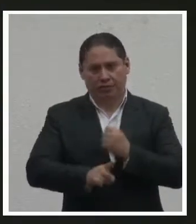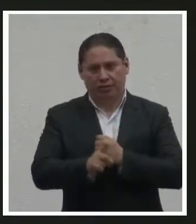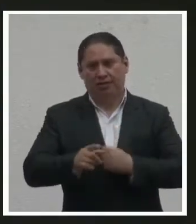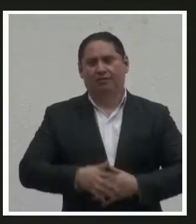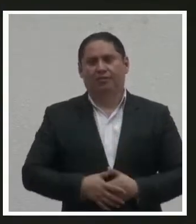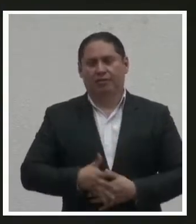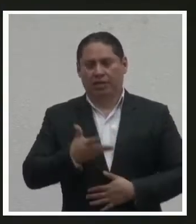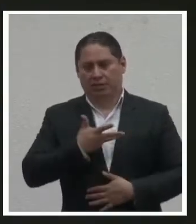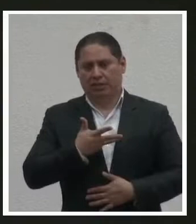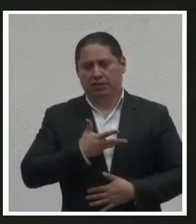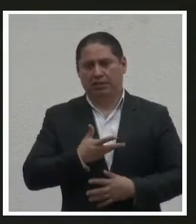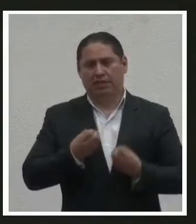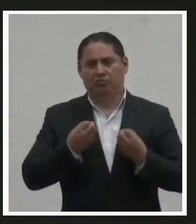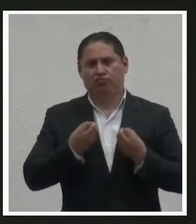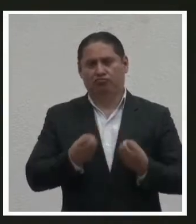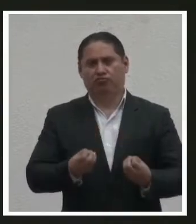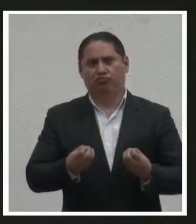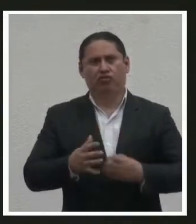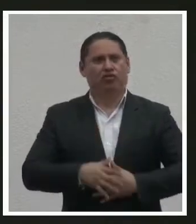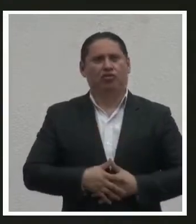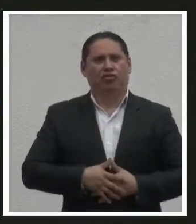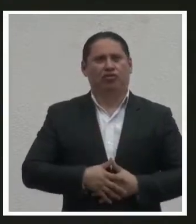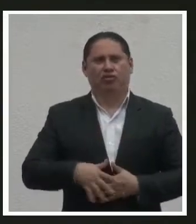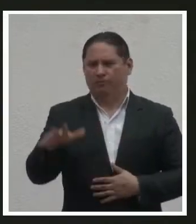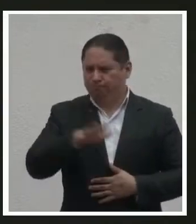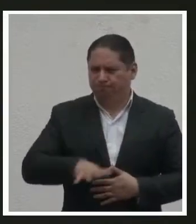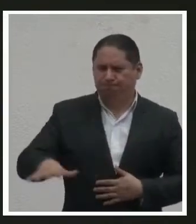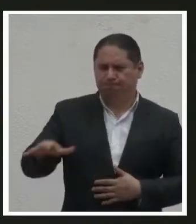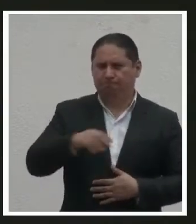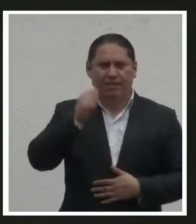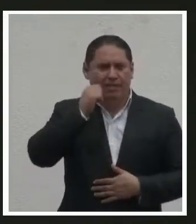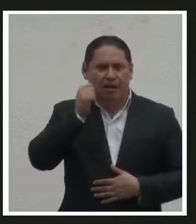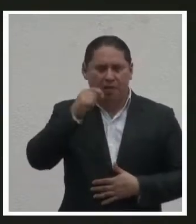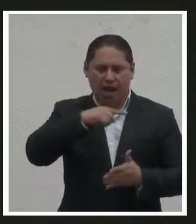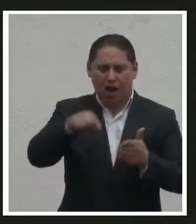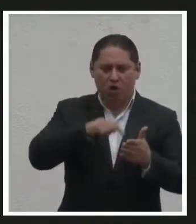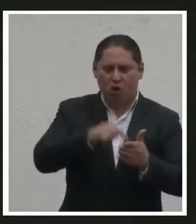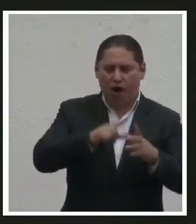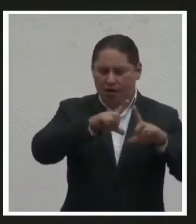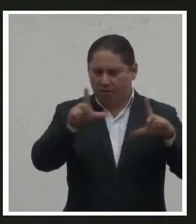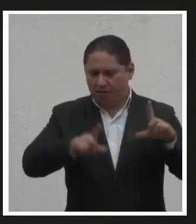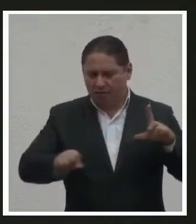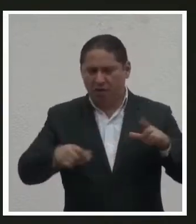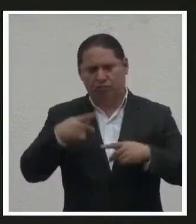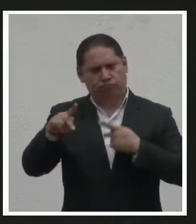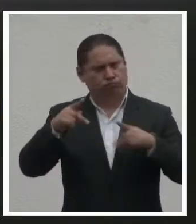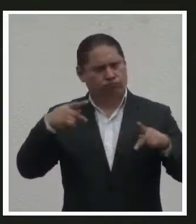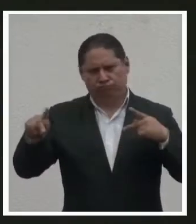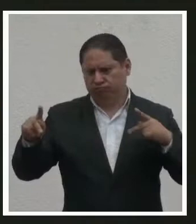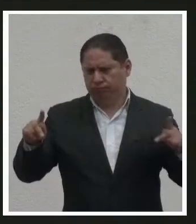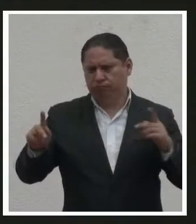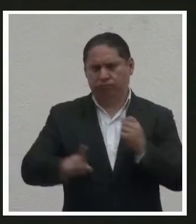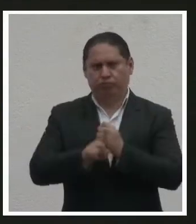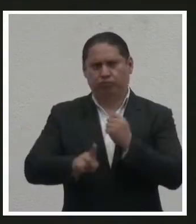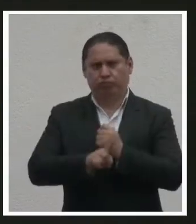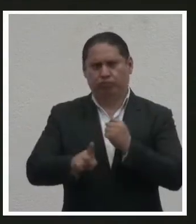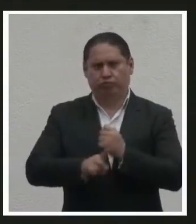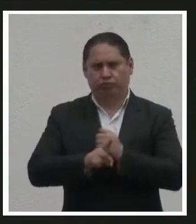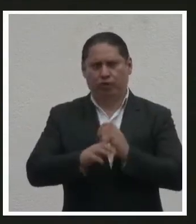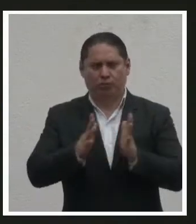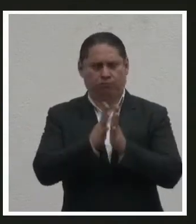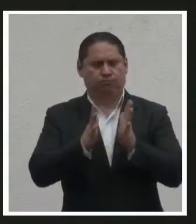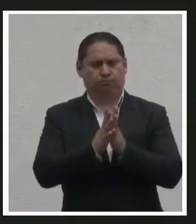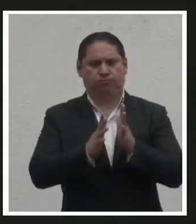de diversas aristas, ya que enfrenta a cada región del país con sus propios problemas al momento de combatir